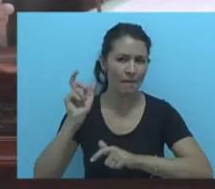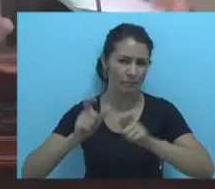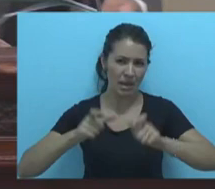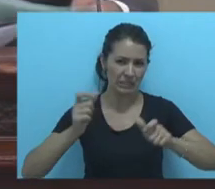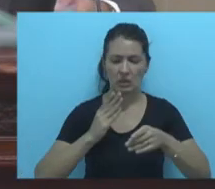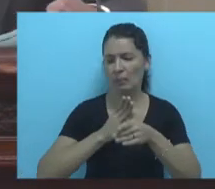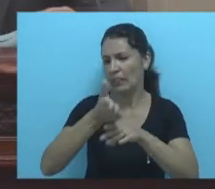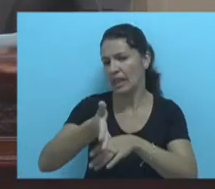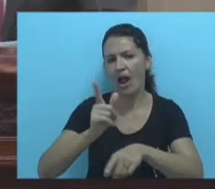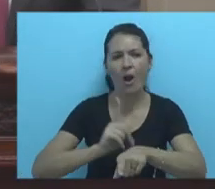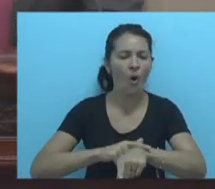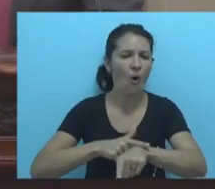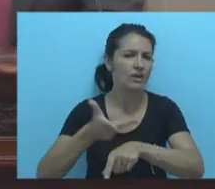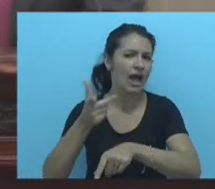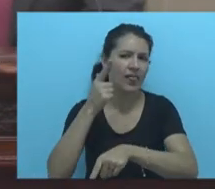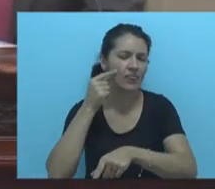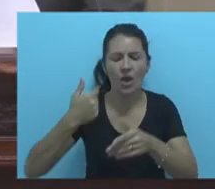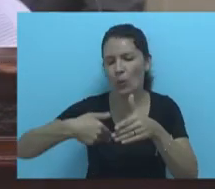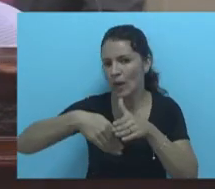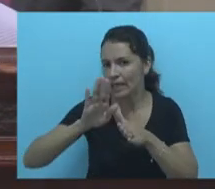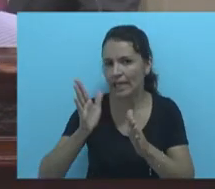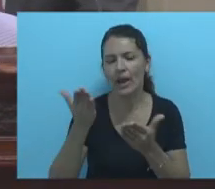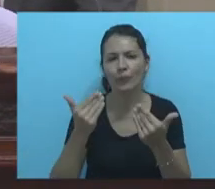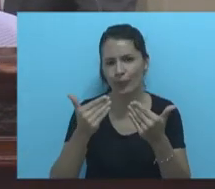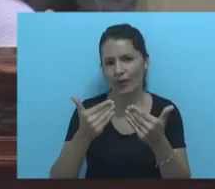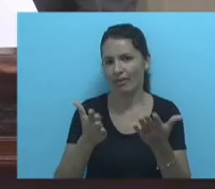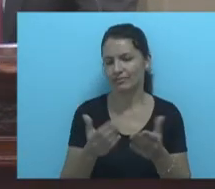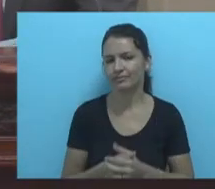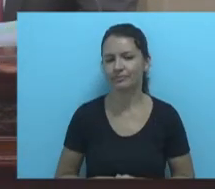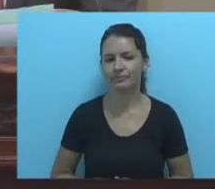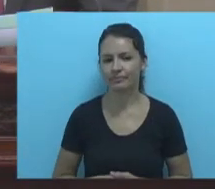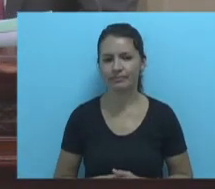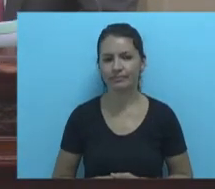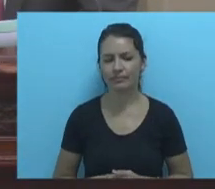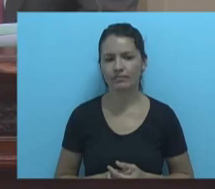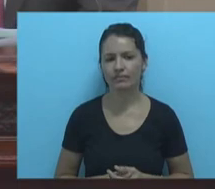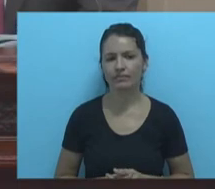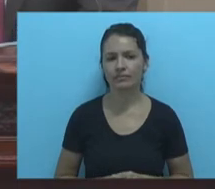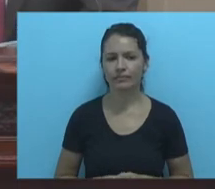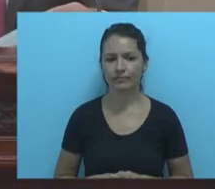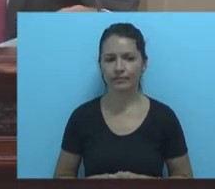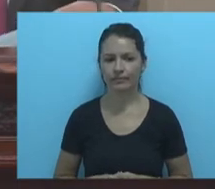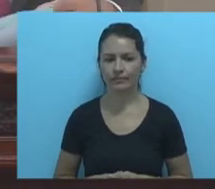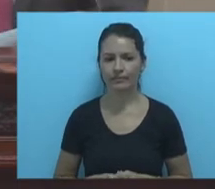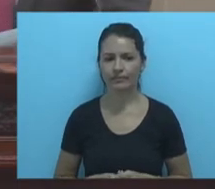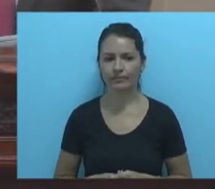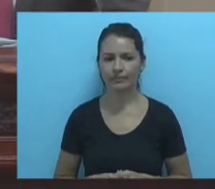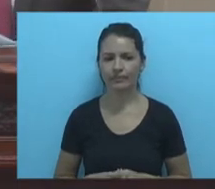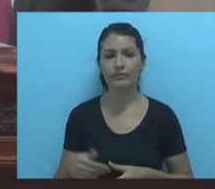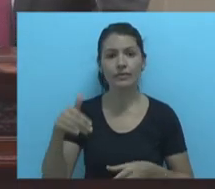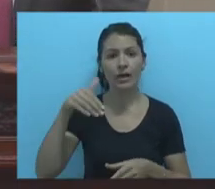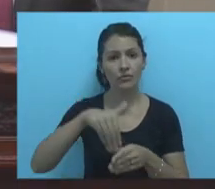A consideración el tratamiento sobre tablas del proyecto de comunicación. A votación, resulta